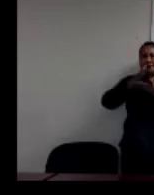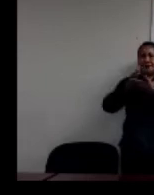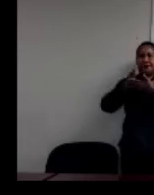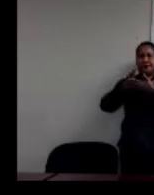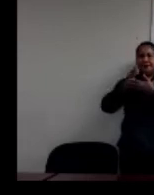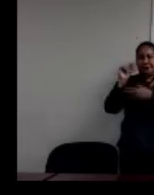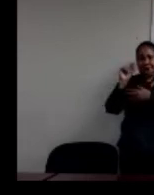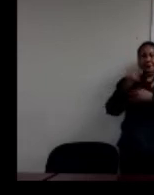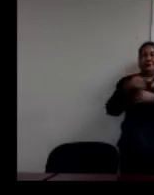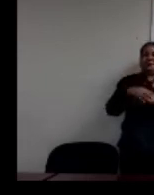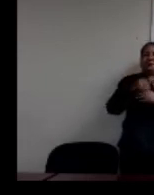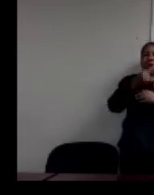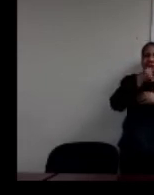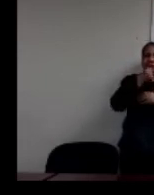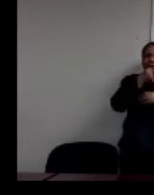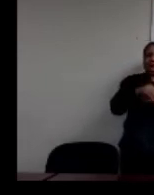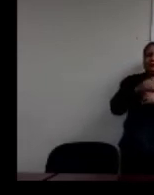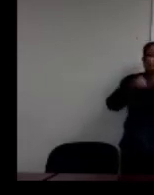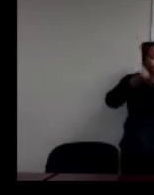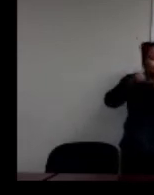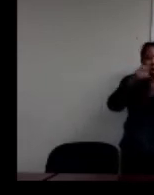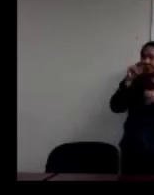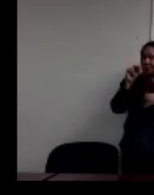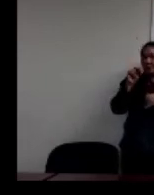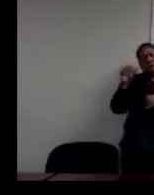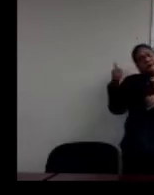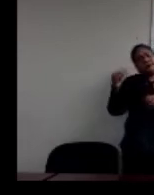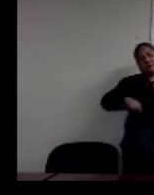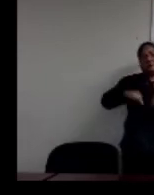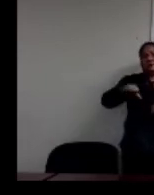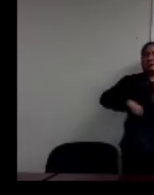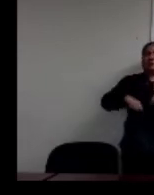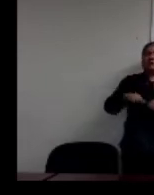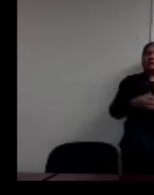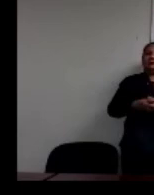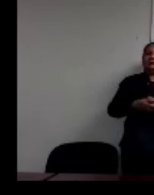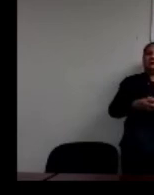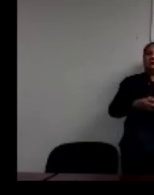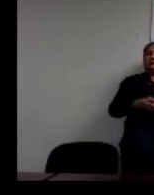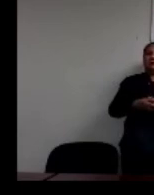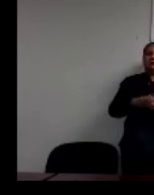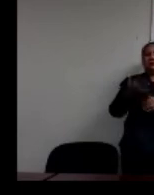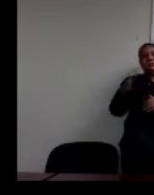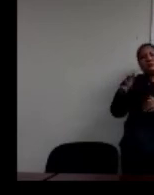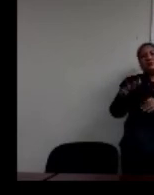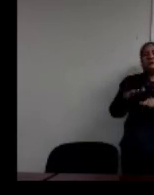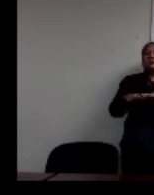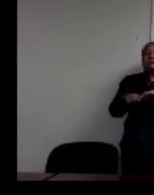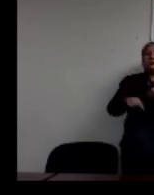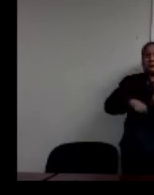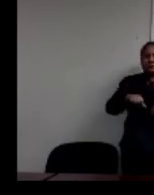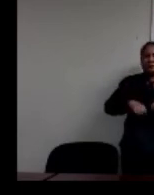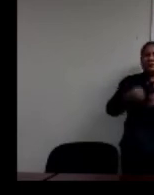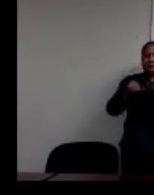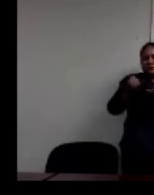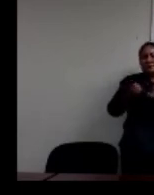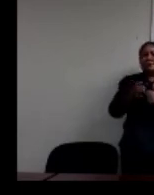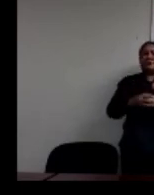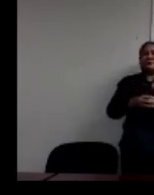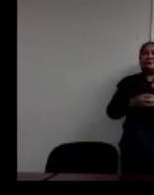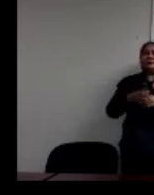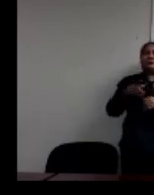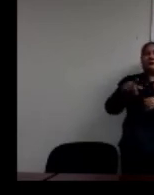espacio, no significa que vamos a jugar, sino vamos a hacer otra actividad, algo parecido, pero más relajado, y otra ráfaga de